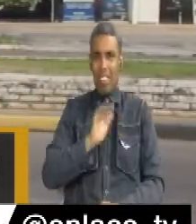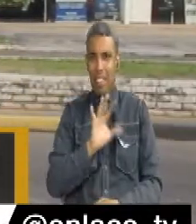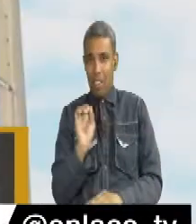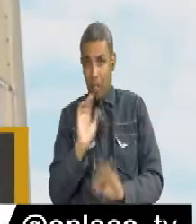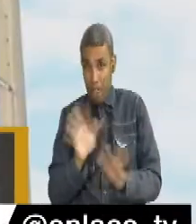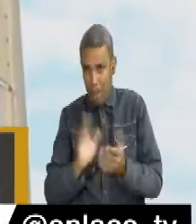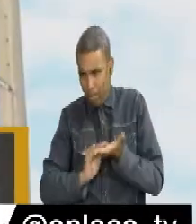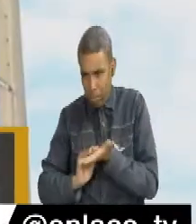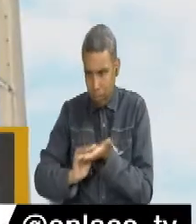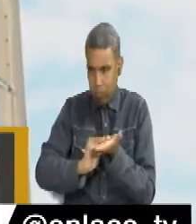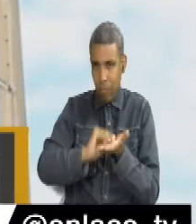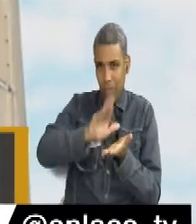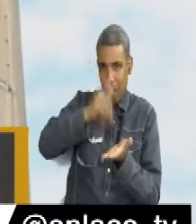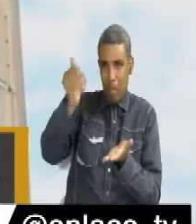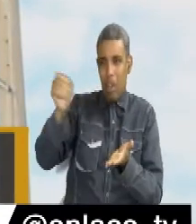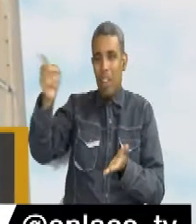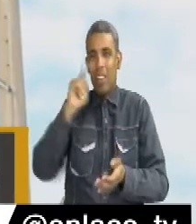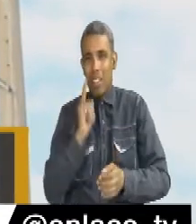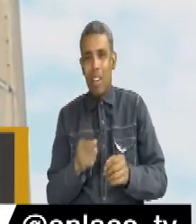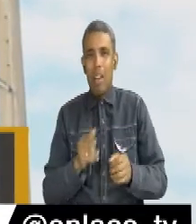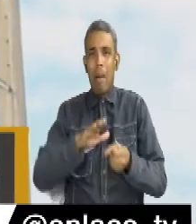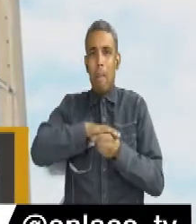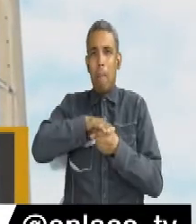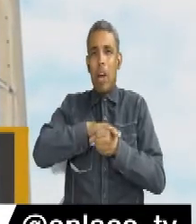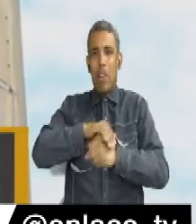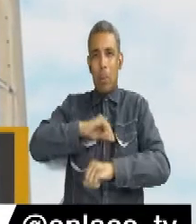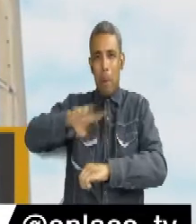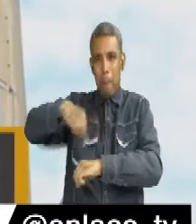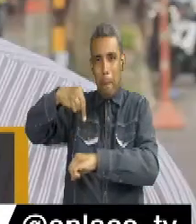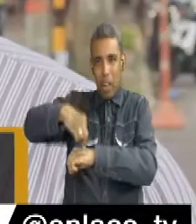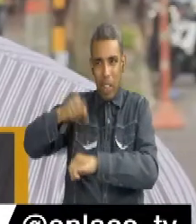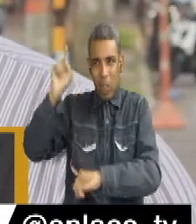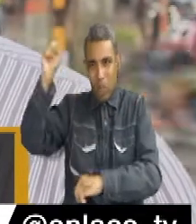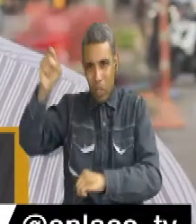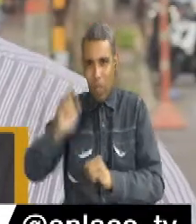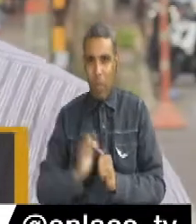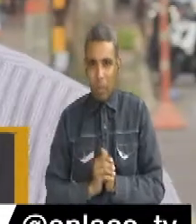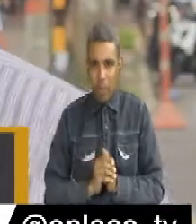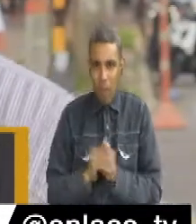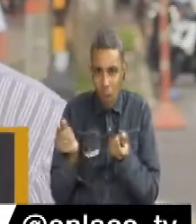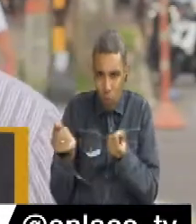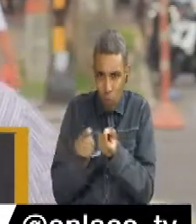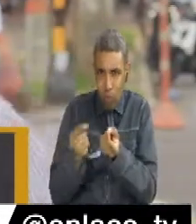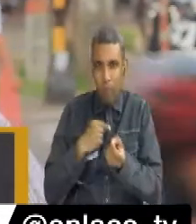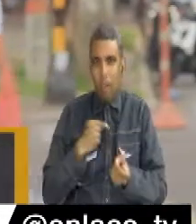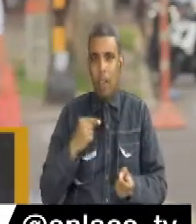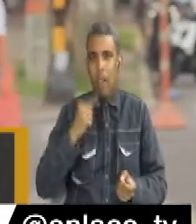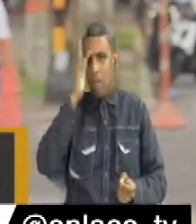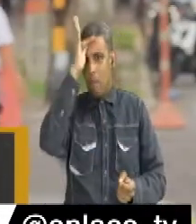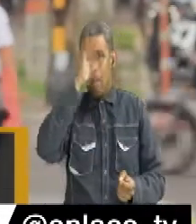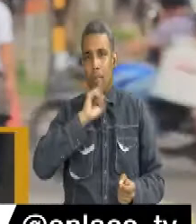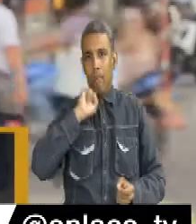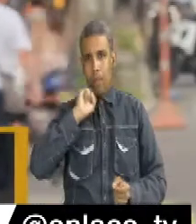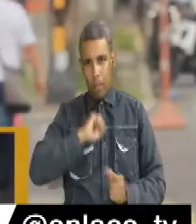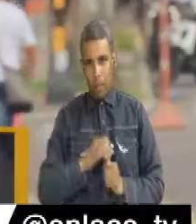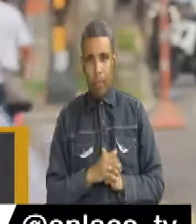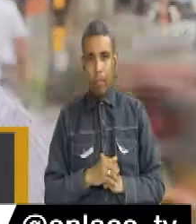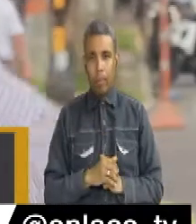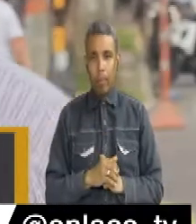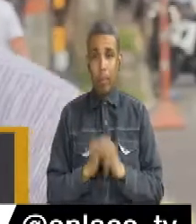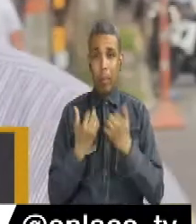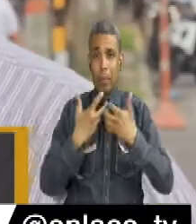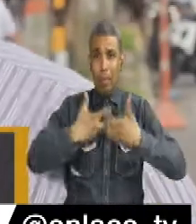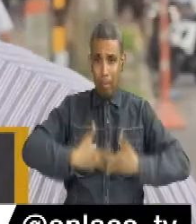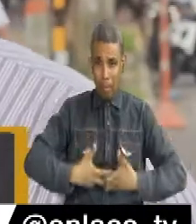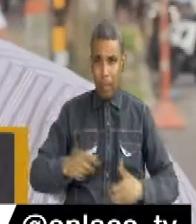Regional del Magdalena Medio en el barrio Parnaso, comuna 2 de la ciudad. Entonces el contratista presenta que va a atacar